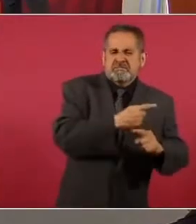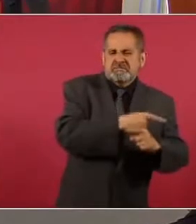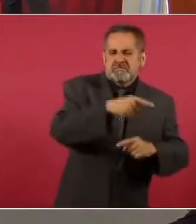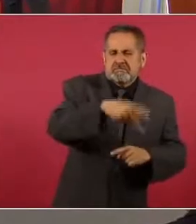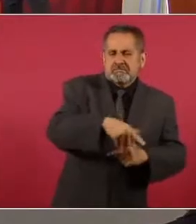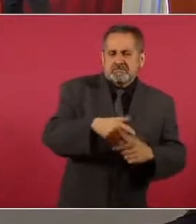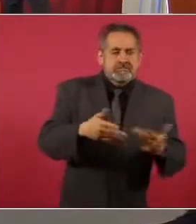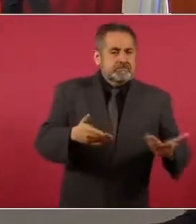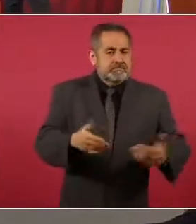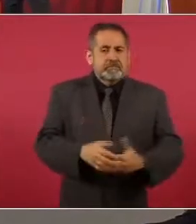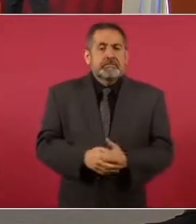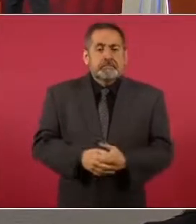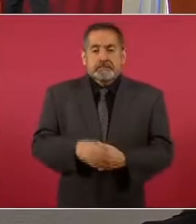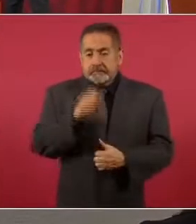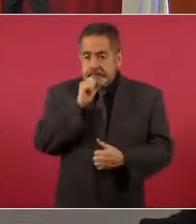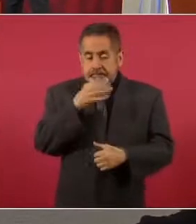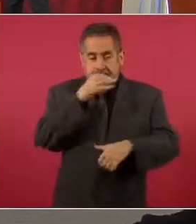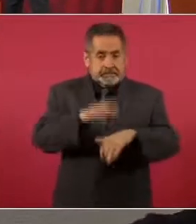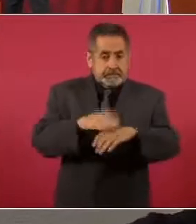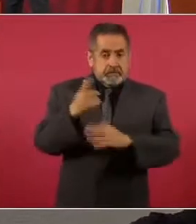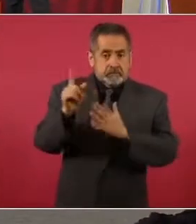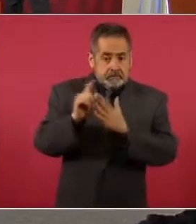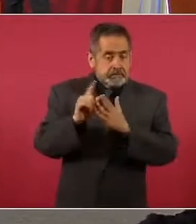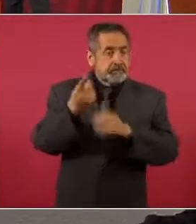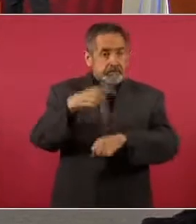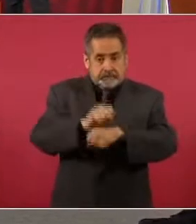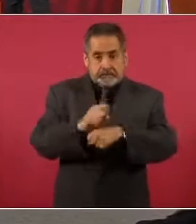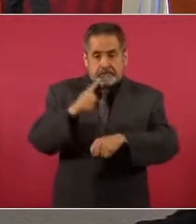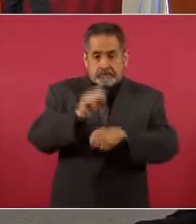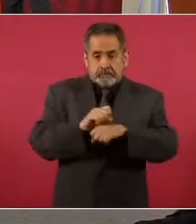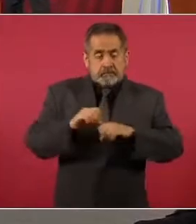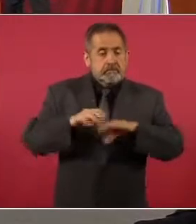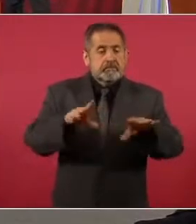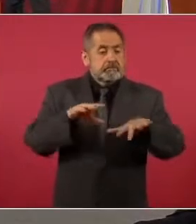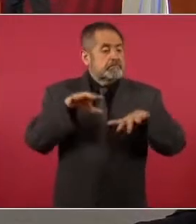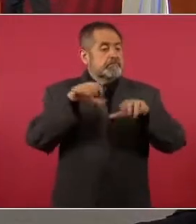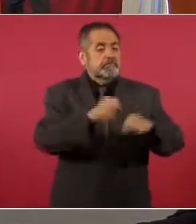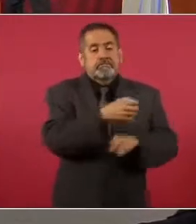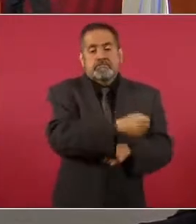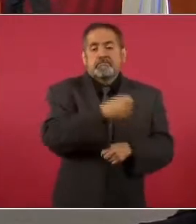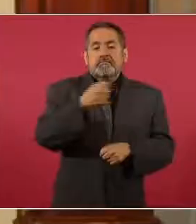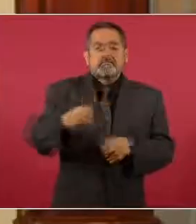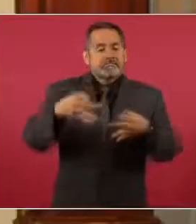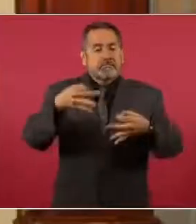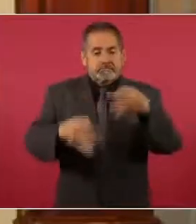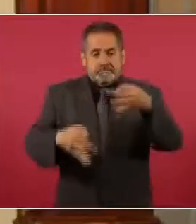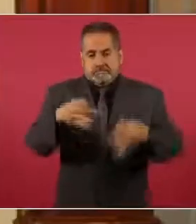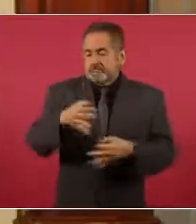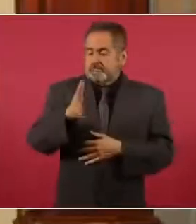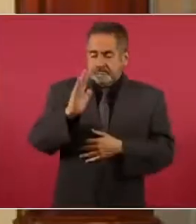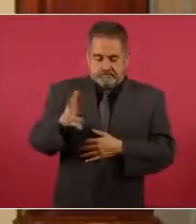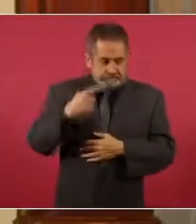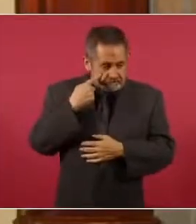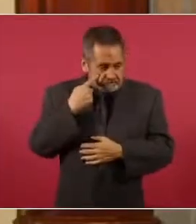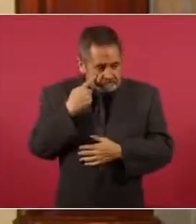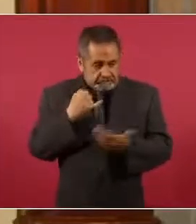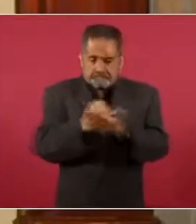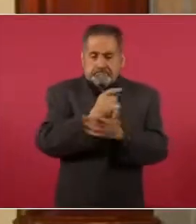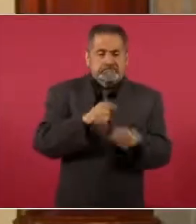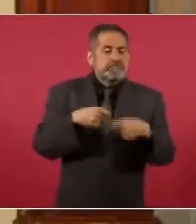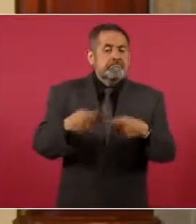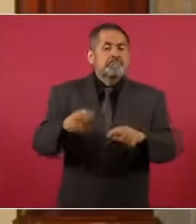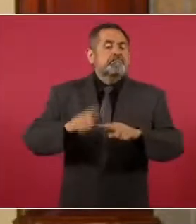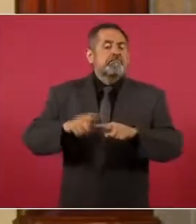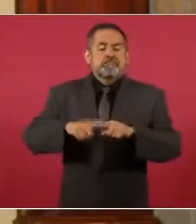También informar, como cada semana, de las vinculaciones relevantes ya ante los jueces de control, destacando